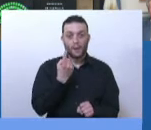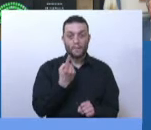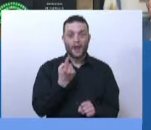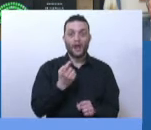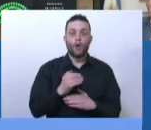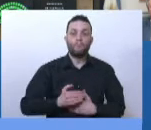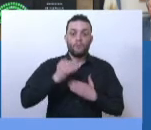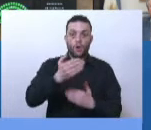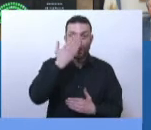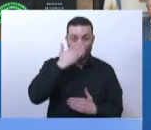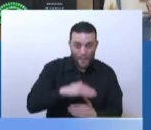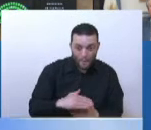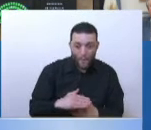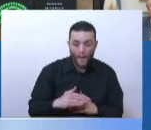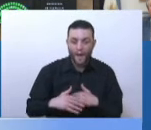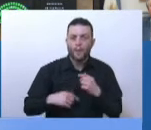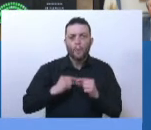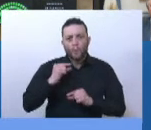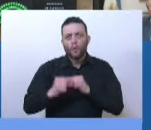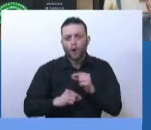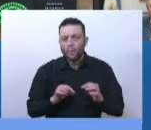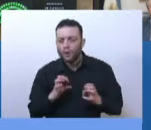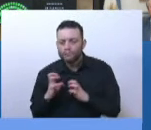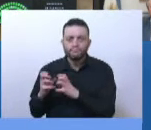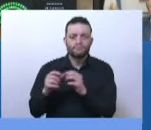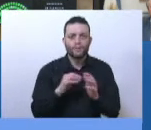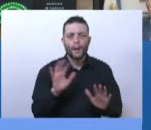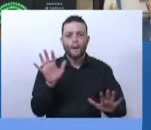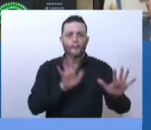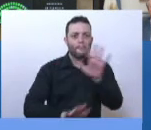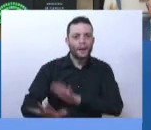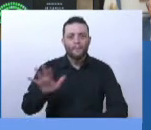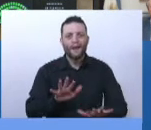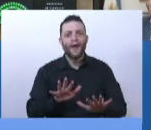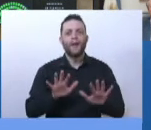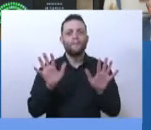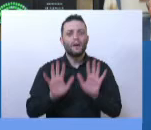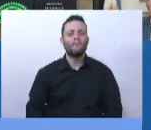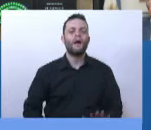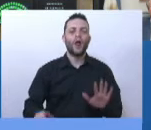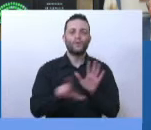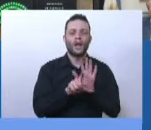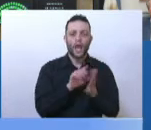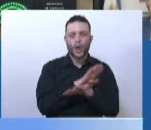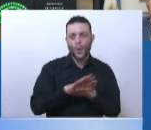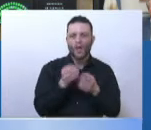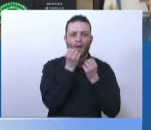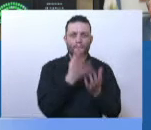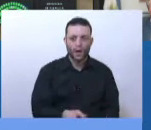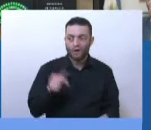y una mejor ley. Y como se dijo, fue votada en ese momento por el cuerpo por